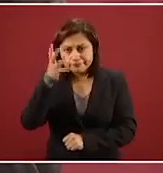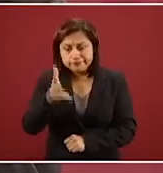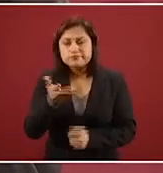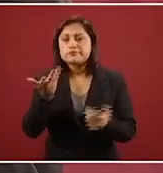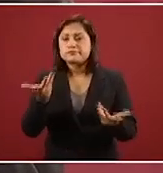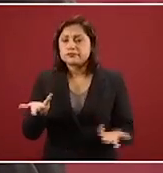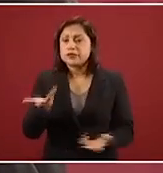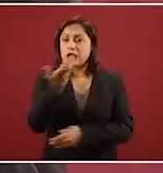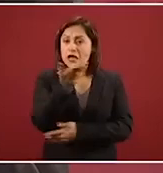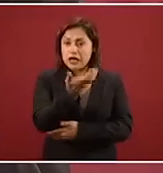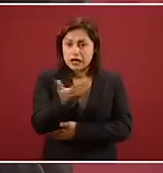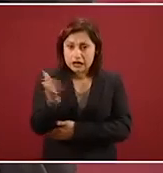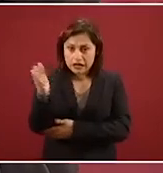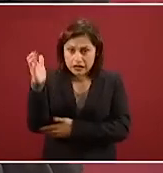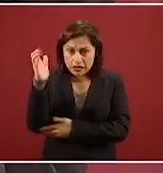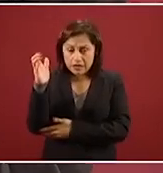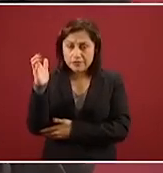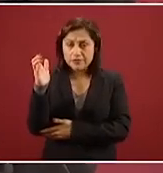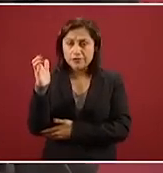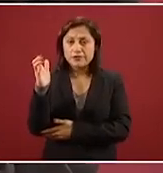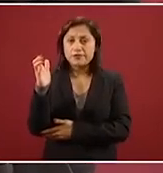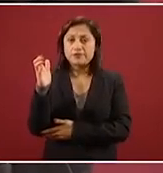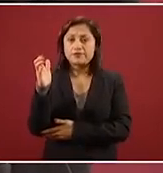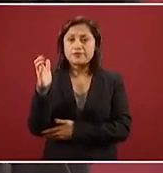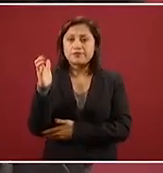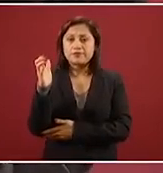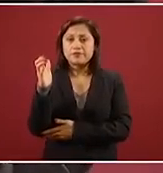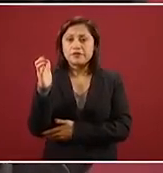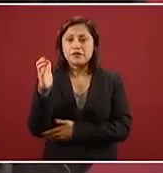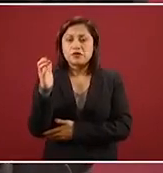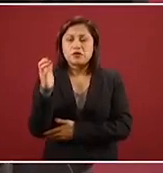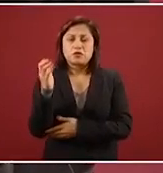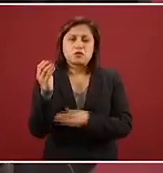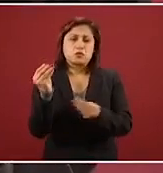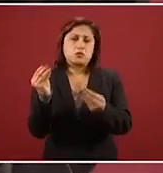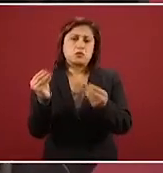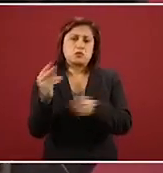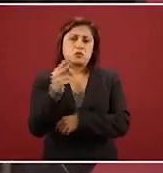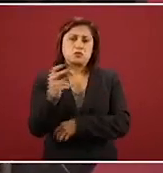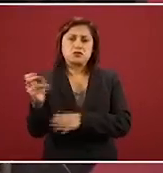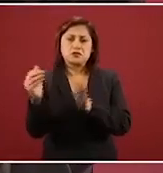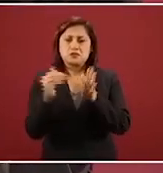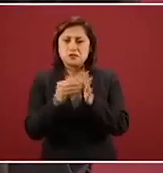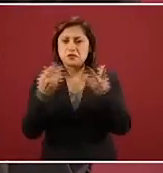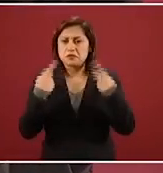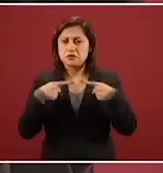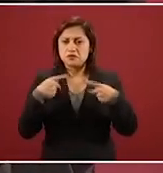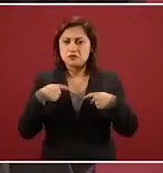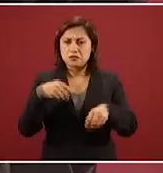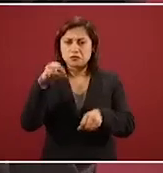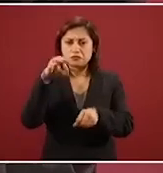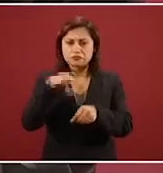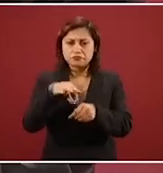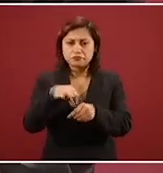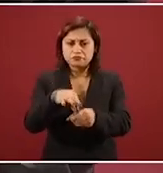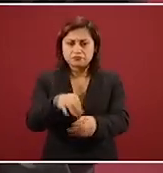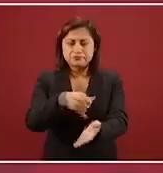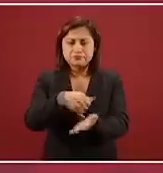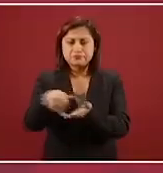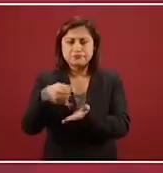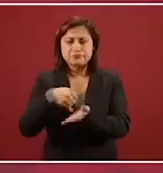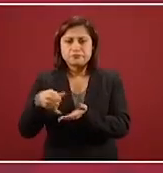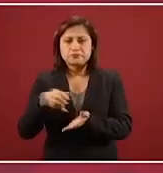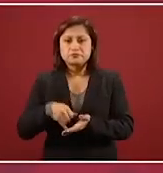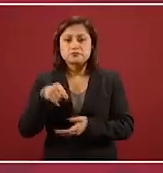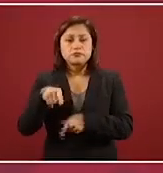campo hay más de 200,000 sembradores que tienen empleo